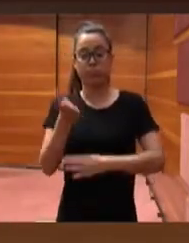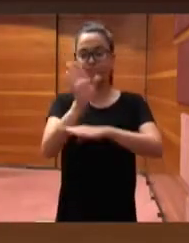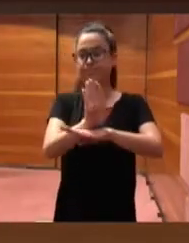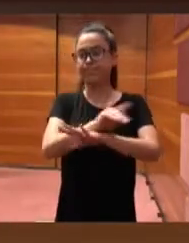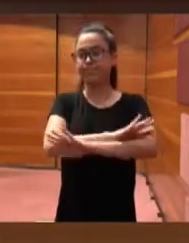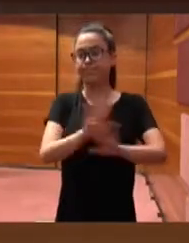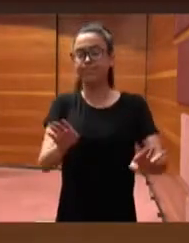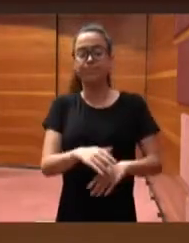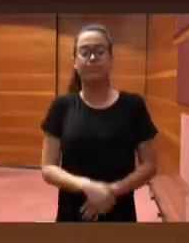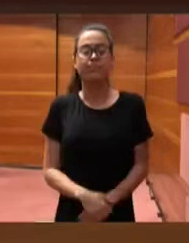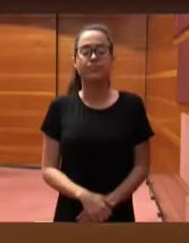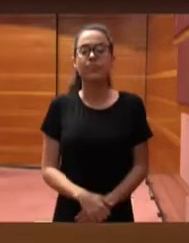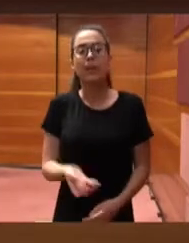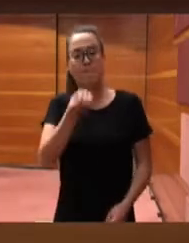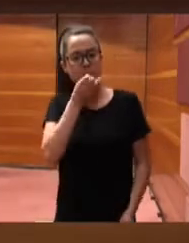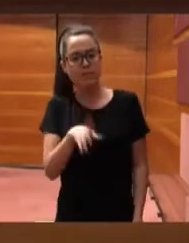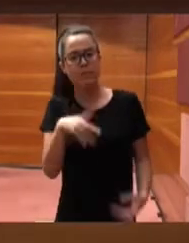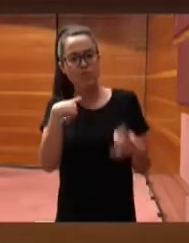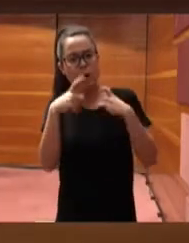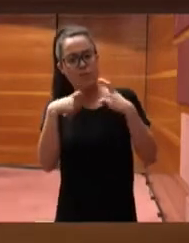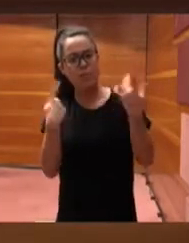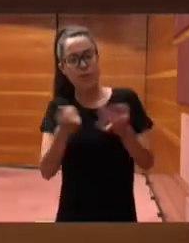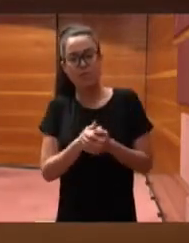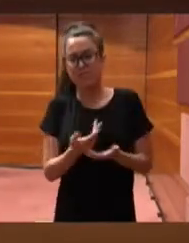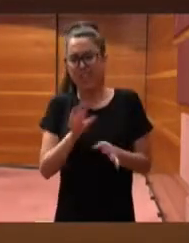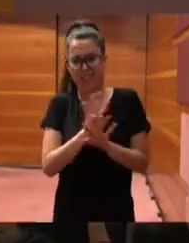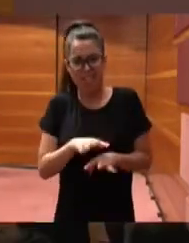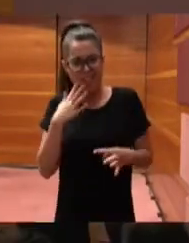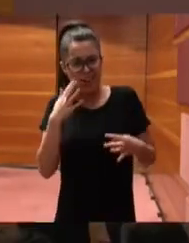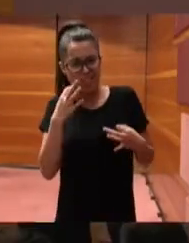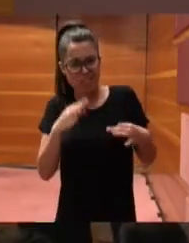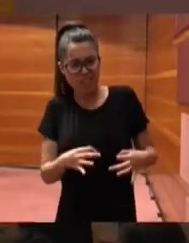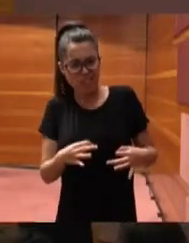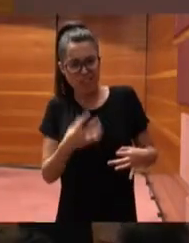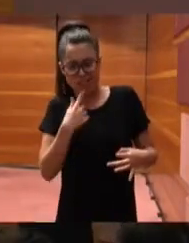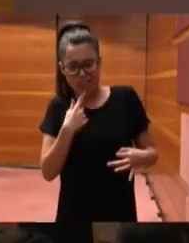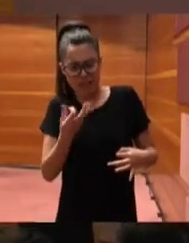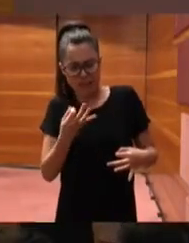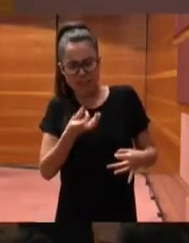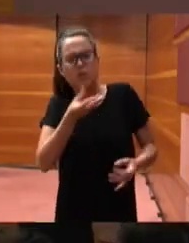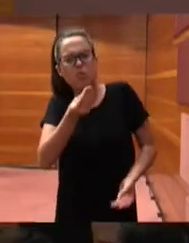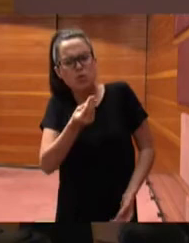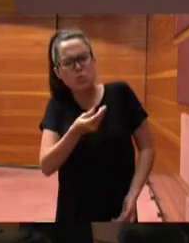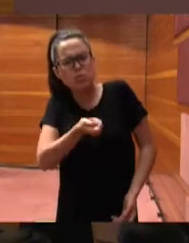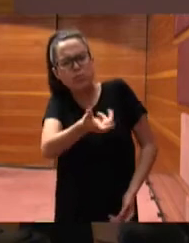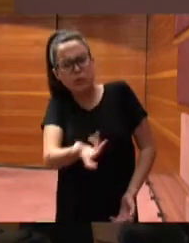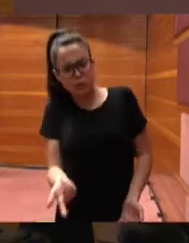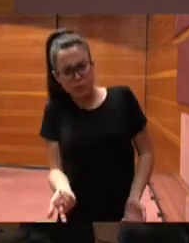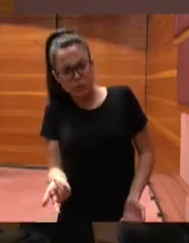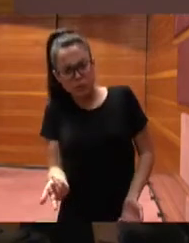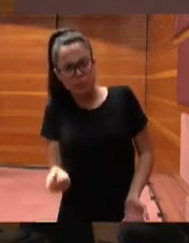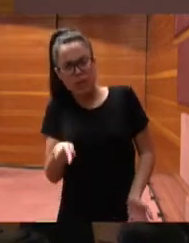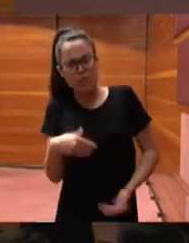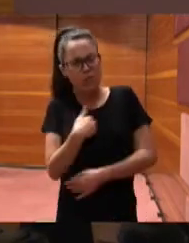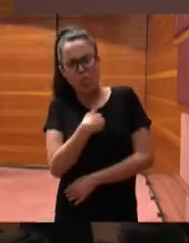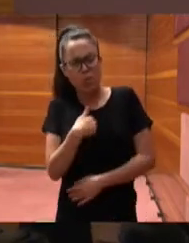bienes. Bueno, bien, es una información que no os dice nada. ¿Es mucho o es poco? ¿Para qué sirve una concejala,